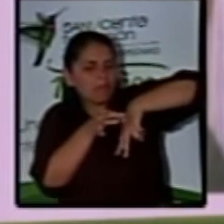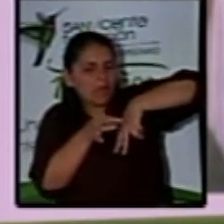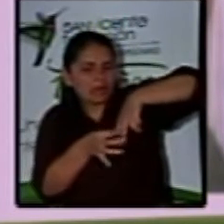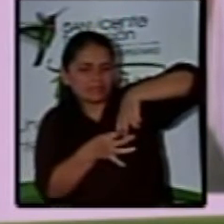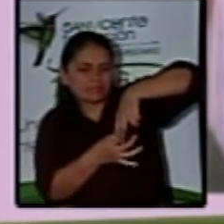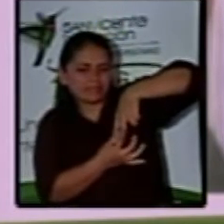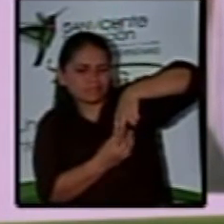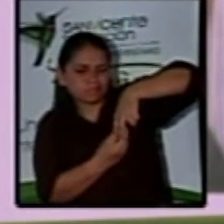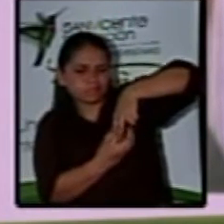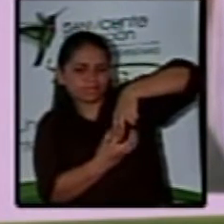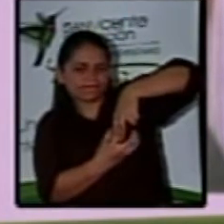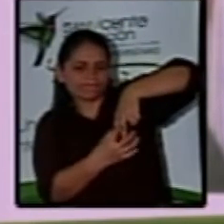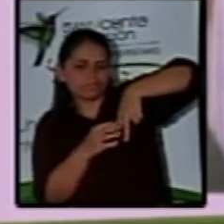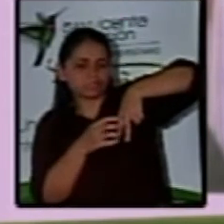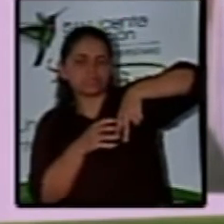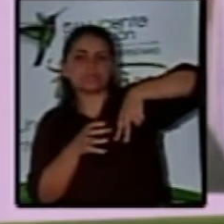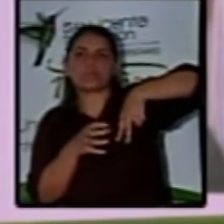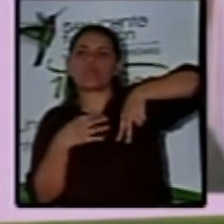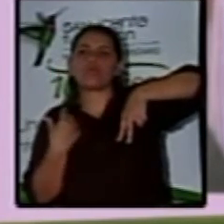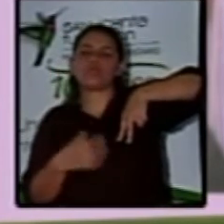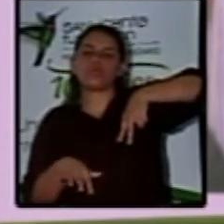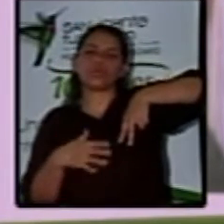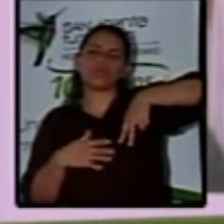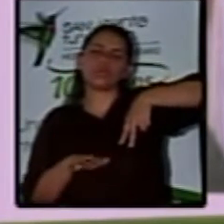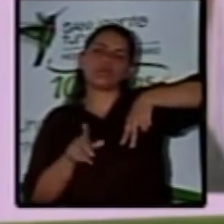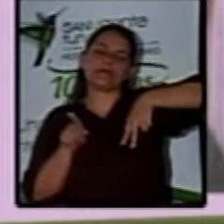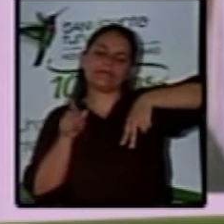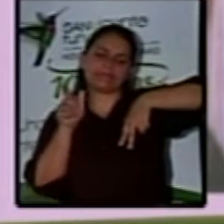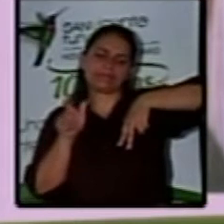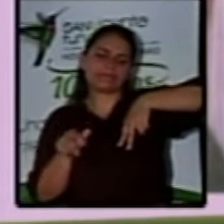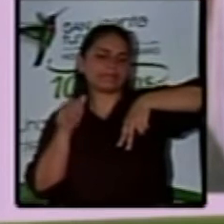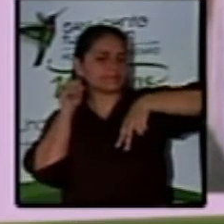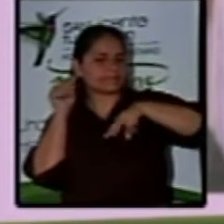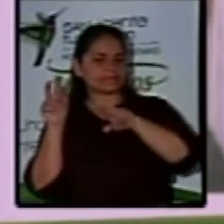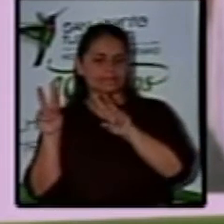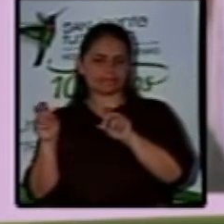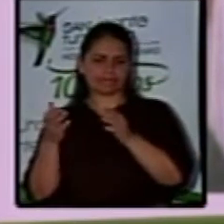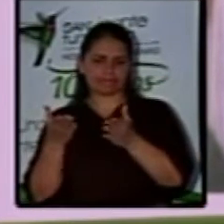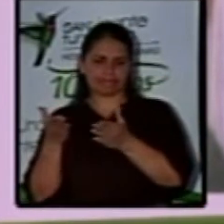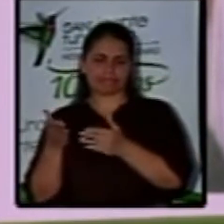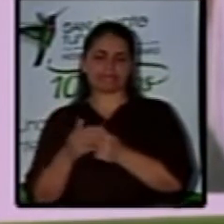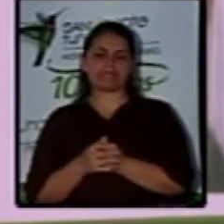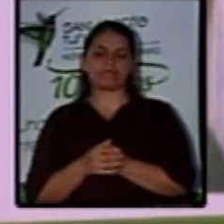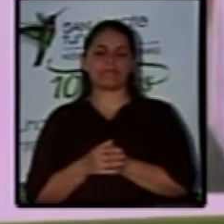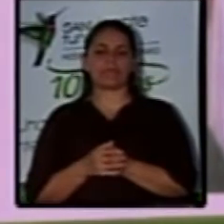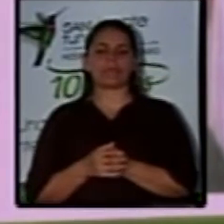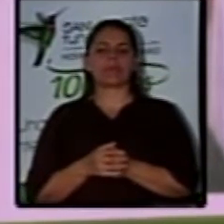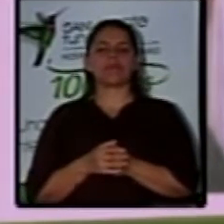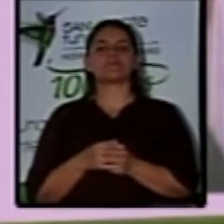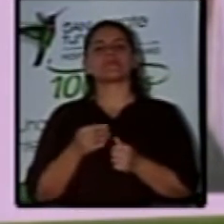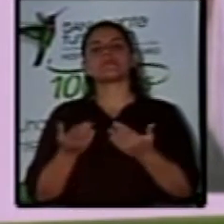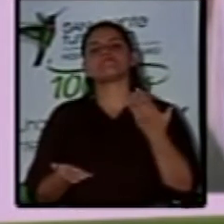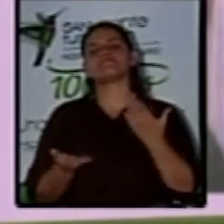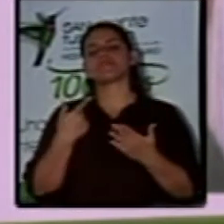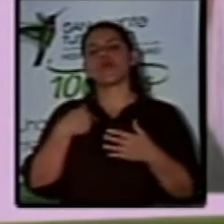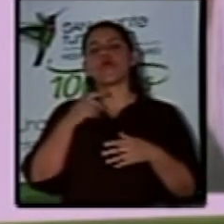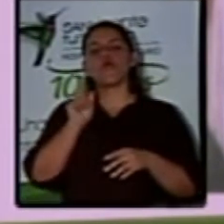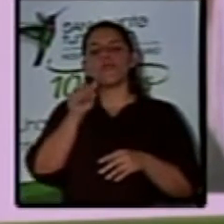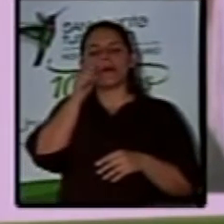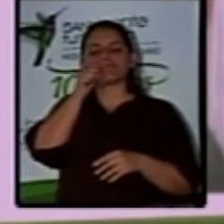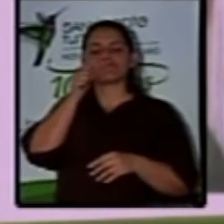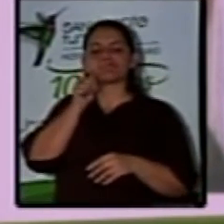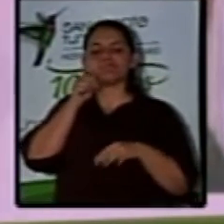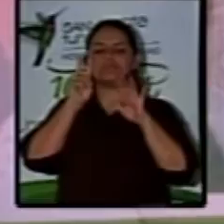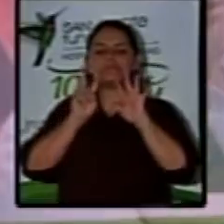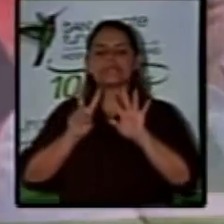cambios, como decimos todos, hinchazón de las piernas. Esto probablemente es asociado a todos los cambios que se presentó en